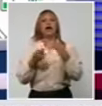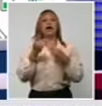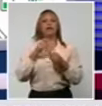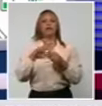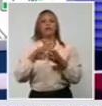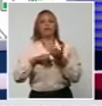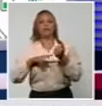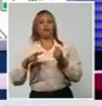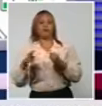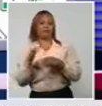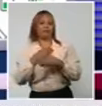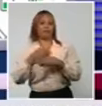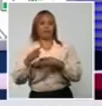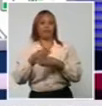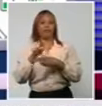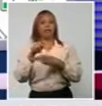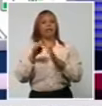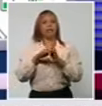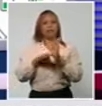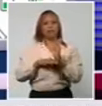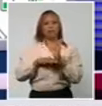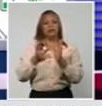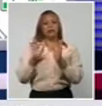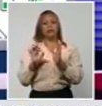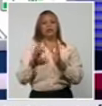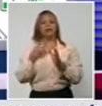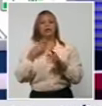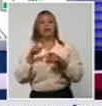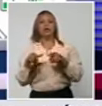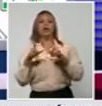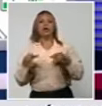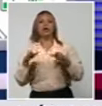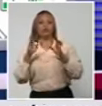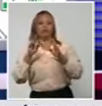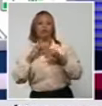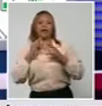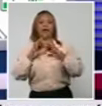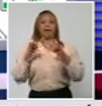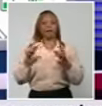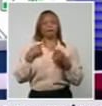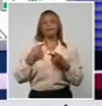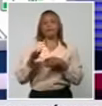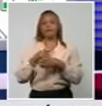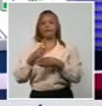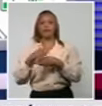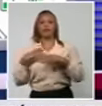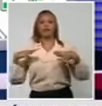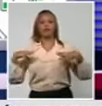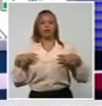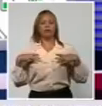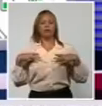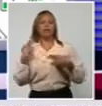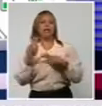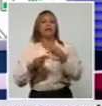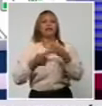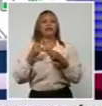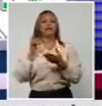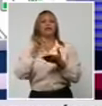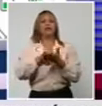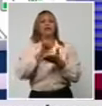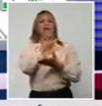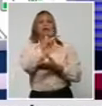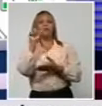tienen esto establecido, sobre todo en Los Cayos y en otros centros turísticos del país. ¿Qué se ha dispuesto en nuestros aeropuertos para garantizar